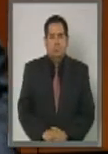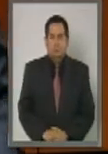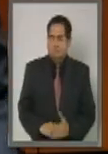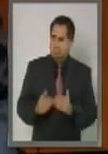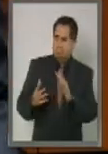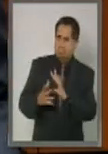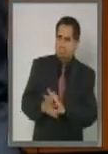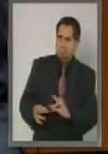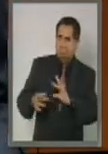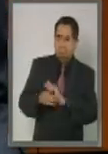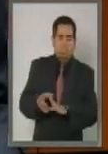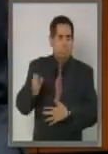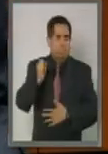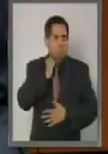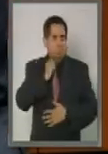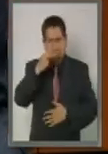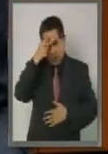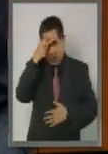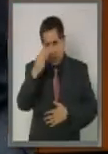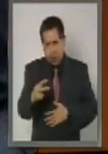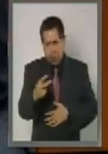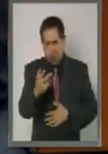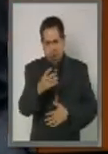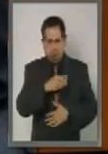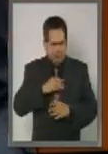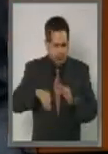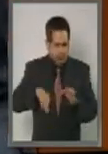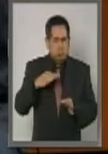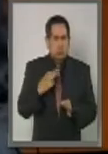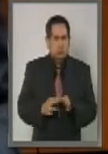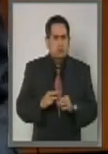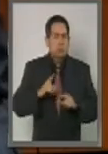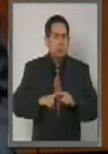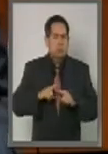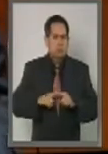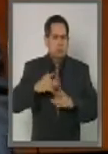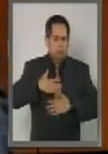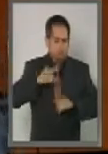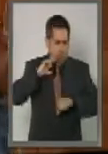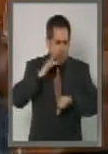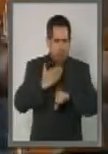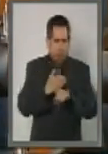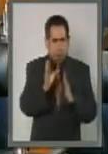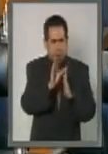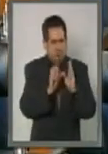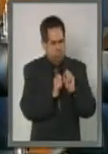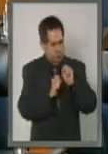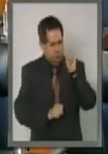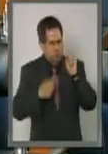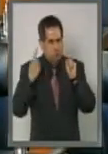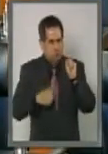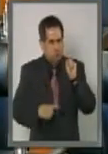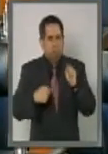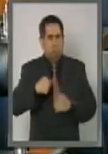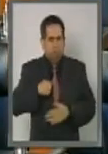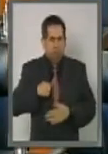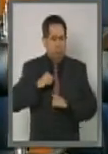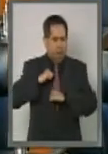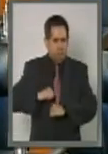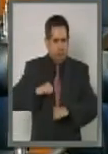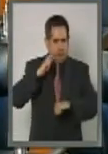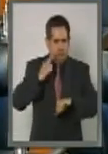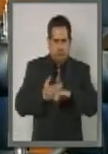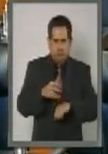al Pleno del Senado de la República en cumplimiento de mi obligación constitucional y legal como titular de la Secretaría